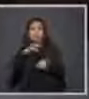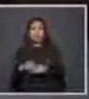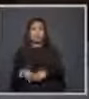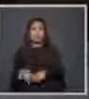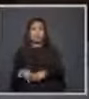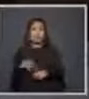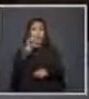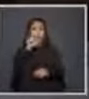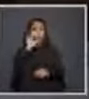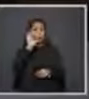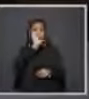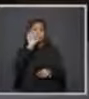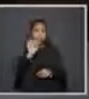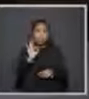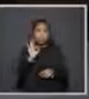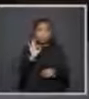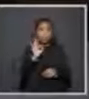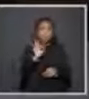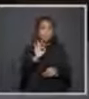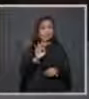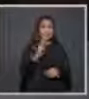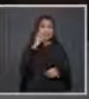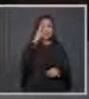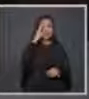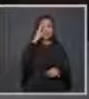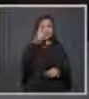billones 300 mil millones.